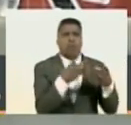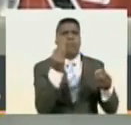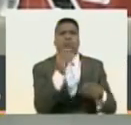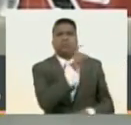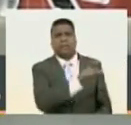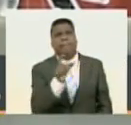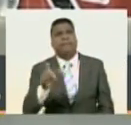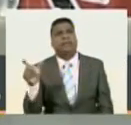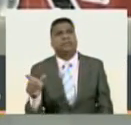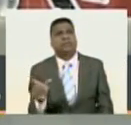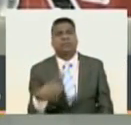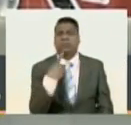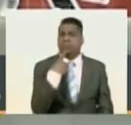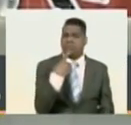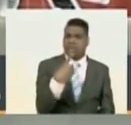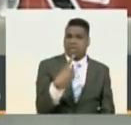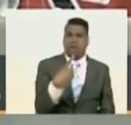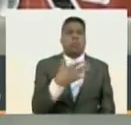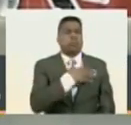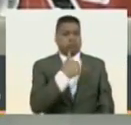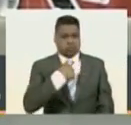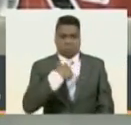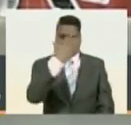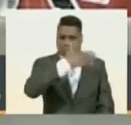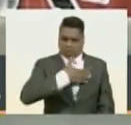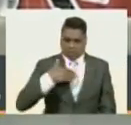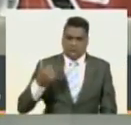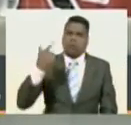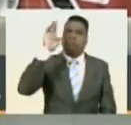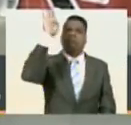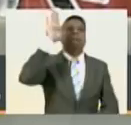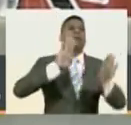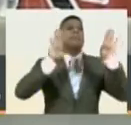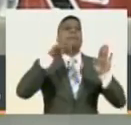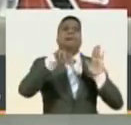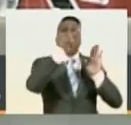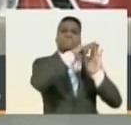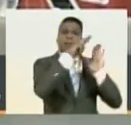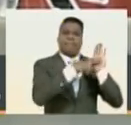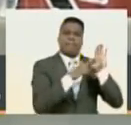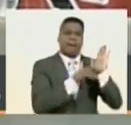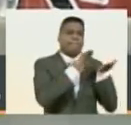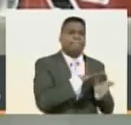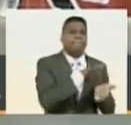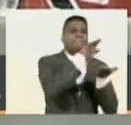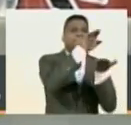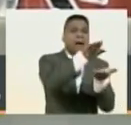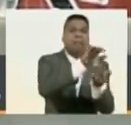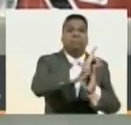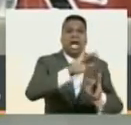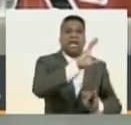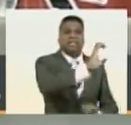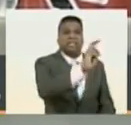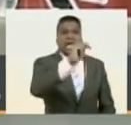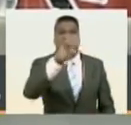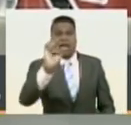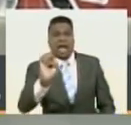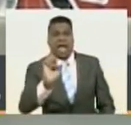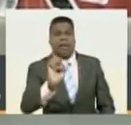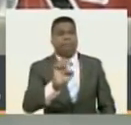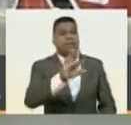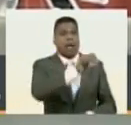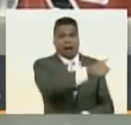personas manifestaron su deseo y presentaron sus recaudos ante las juntas municipales